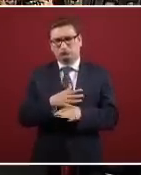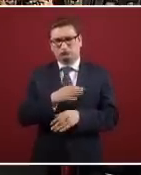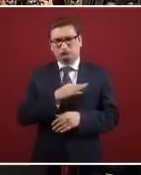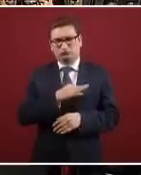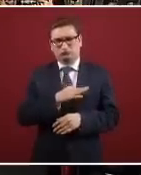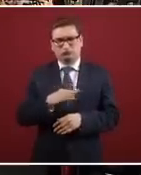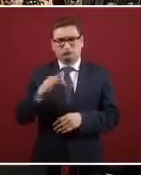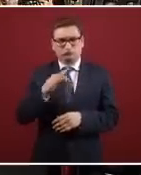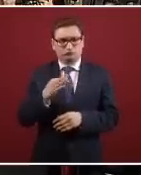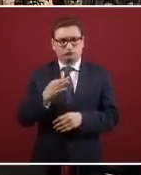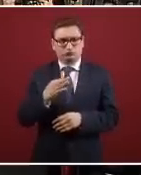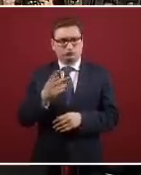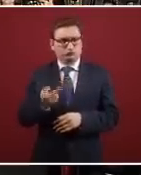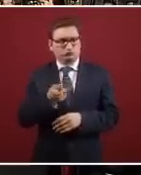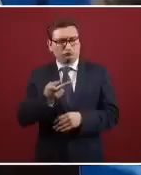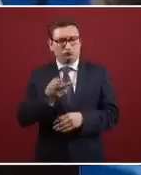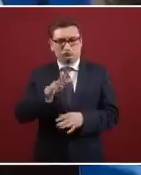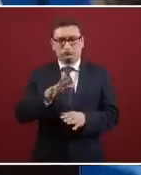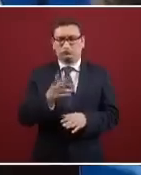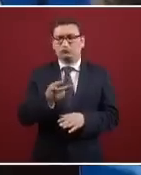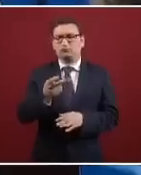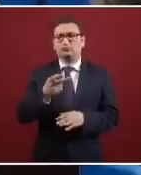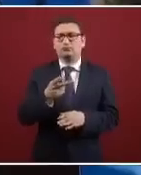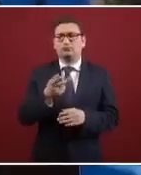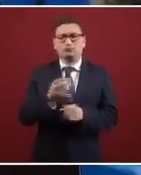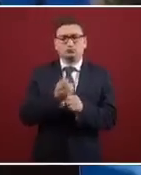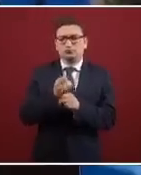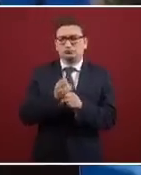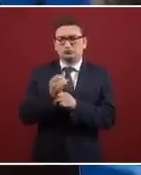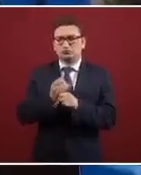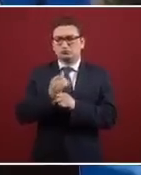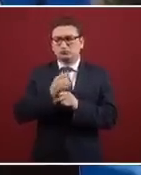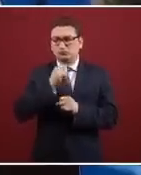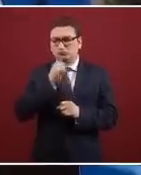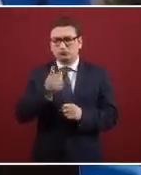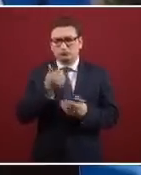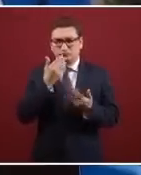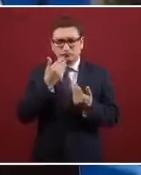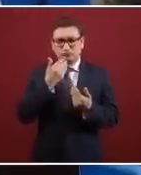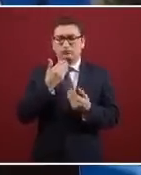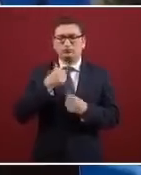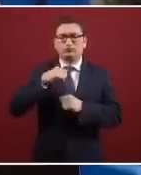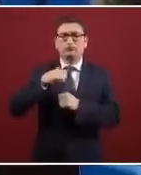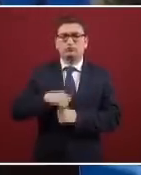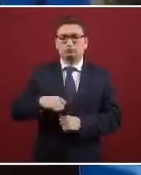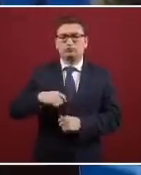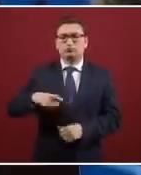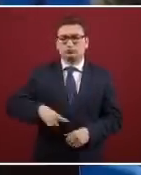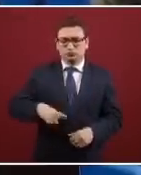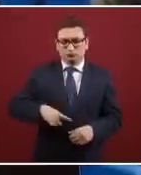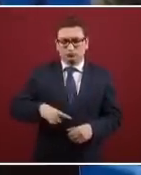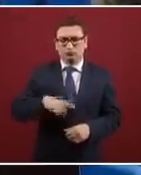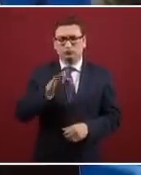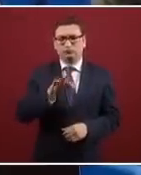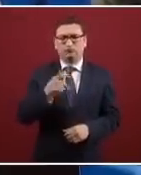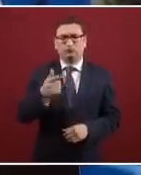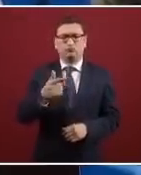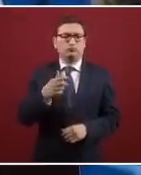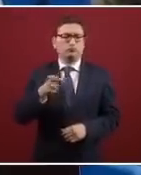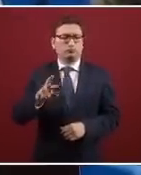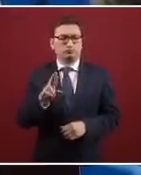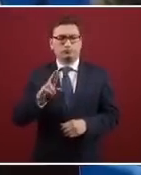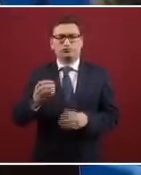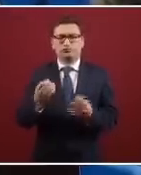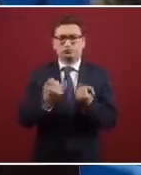Bueno, primero, la pregunta concreta es: ¿por qué no hay una investigación de la Función Pública, de la Fiscalía General de la República, de la Unidad